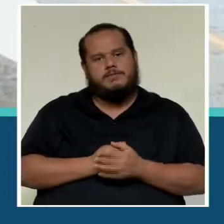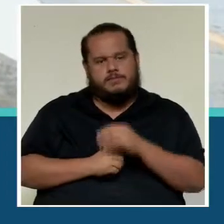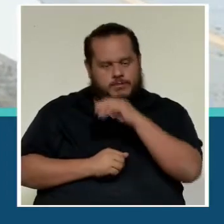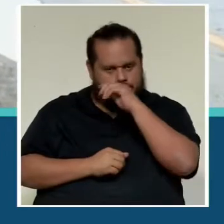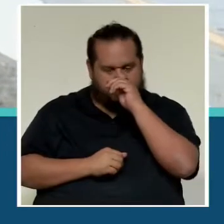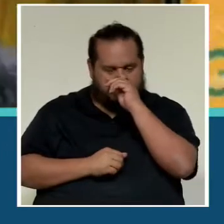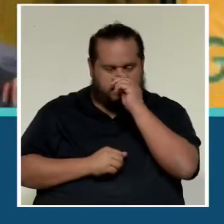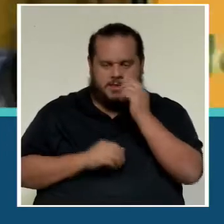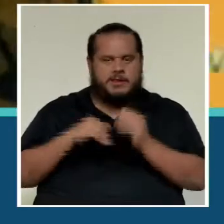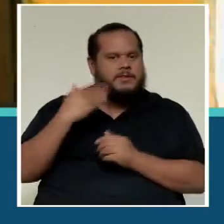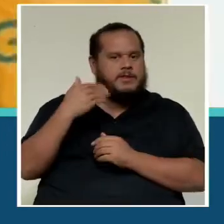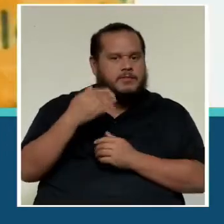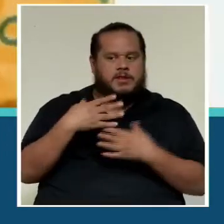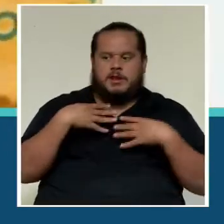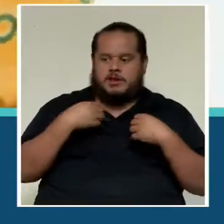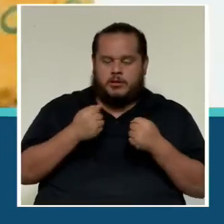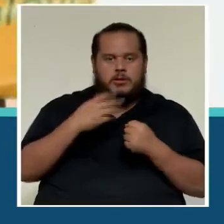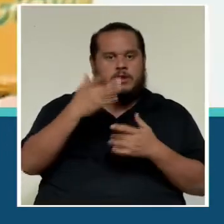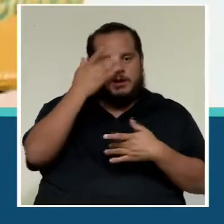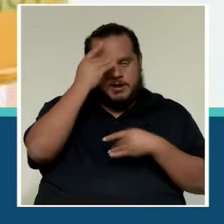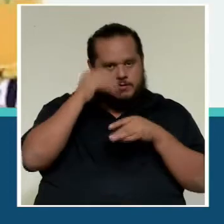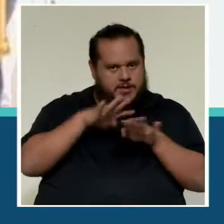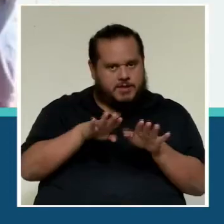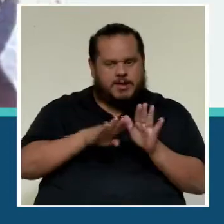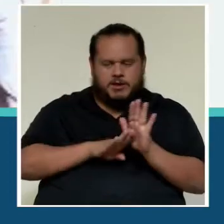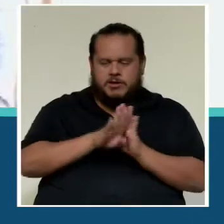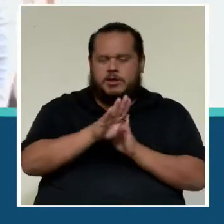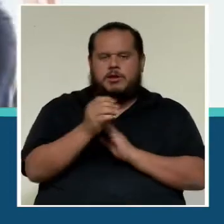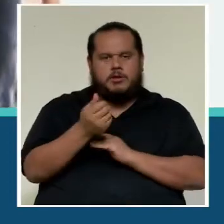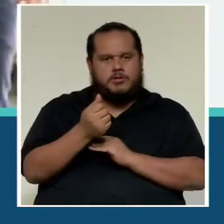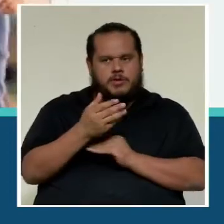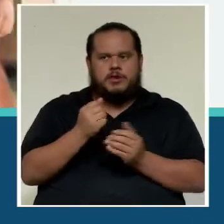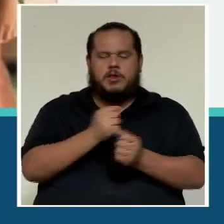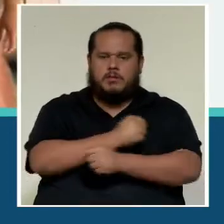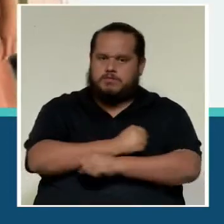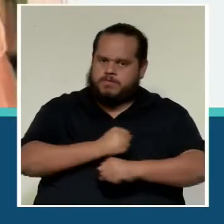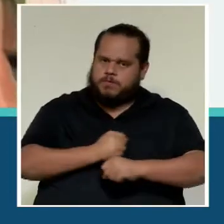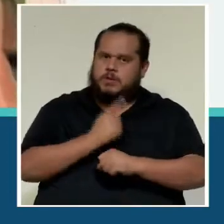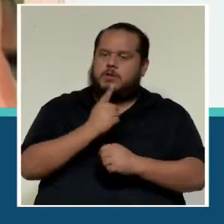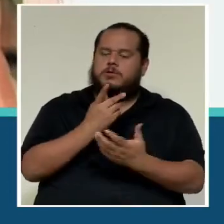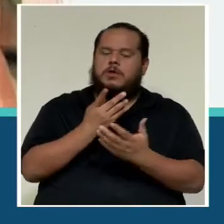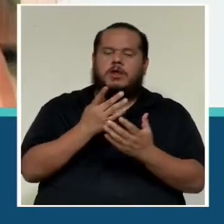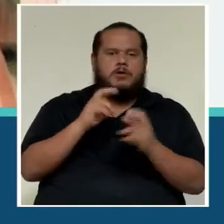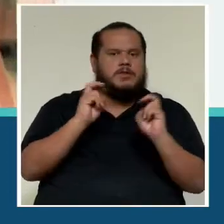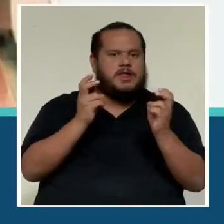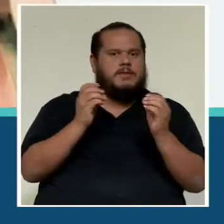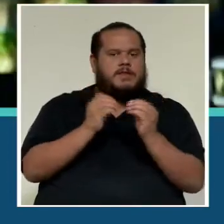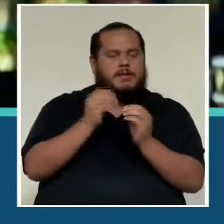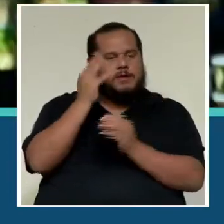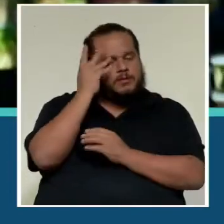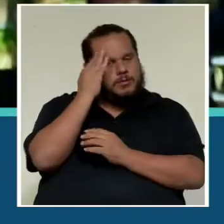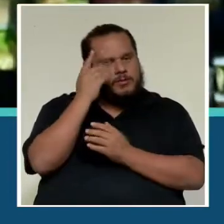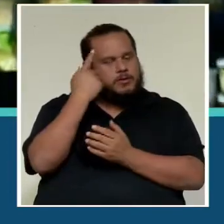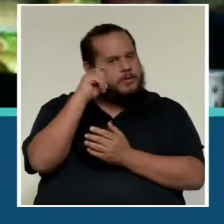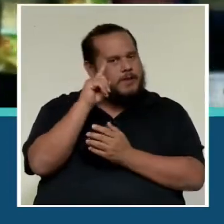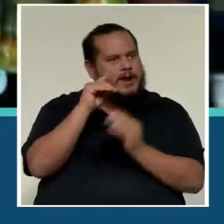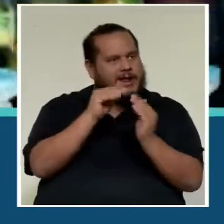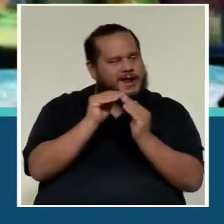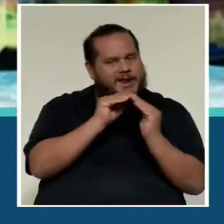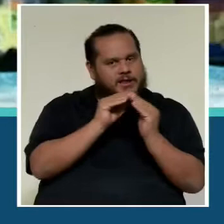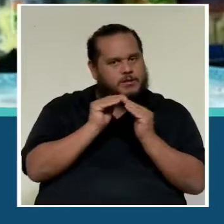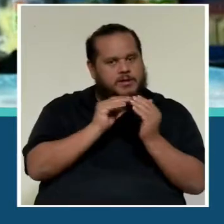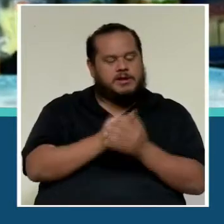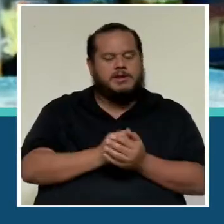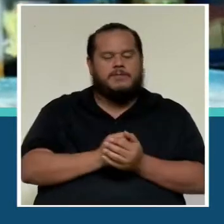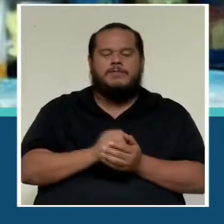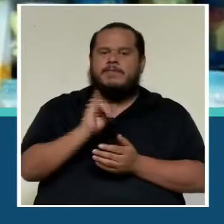de la salud y la pandemia, el aumento en los precios o la inflación sigue siendo uno de los temas de mayor preocupación para la ciudadanía.